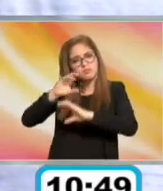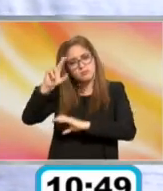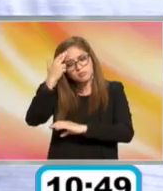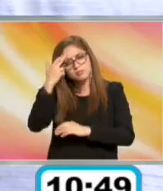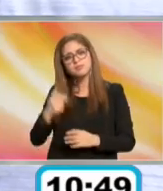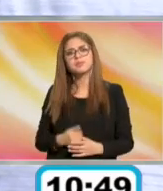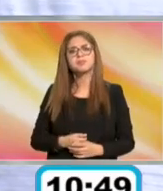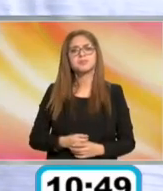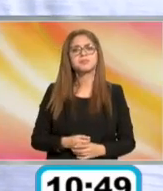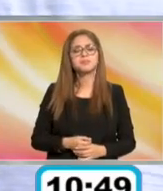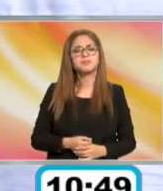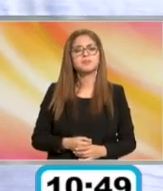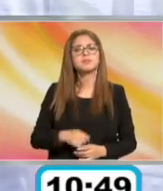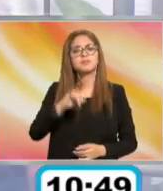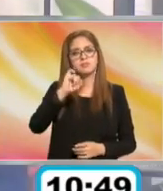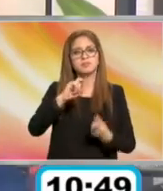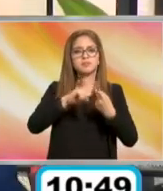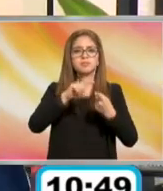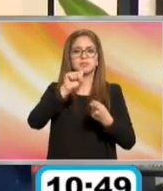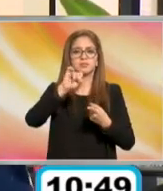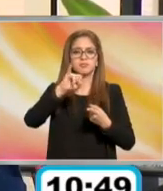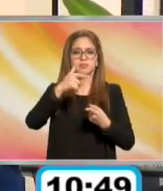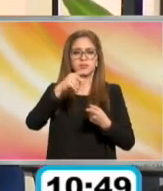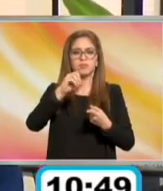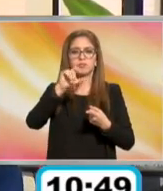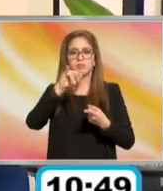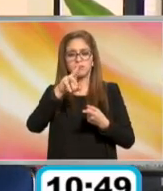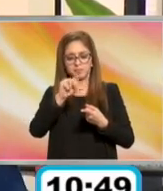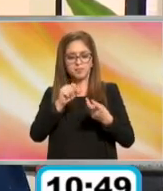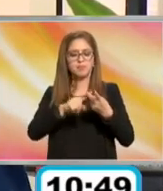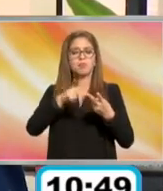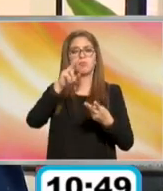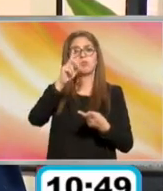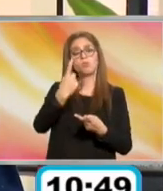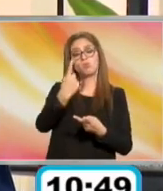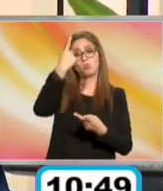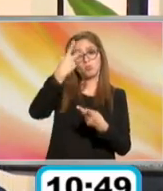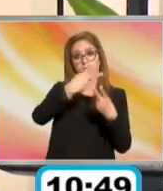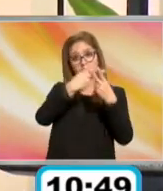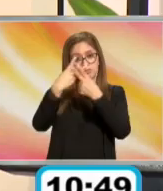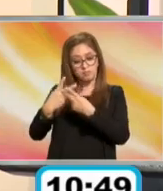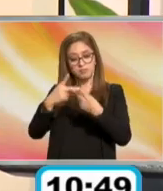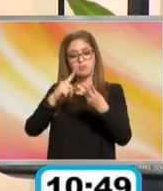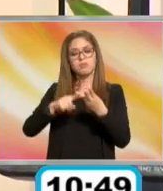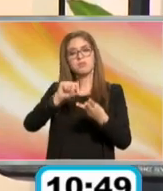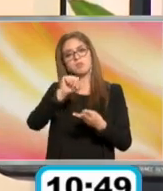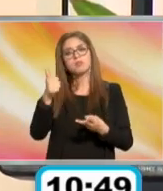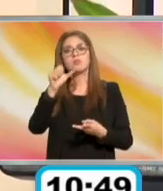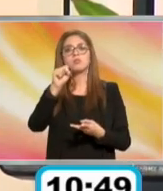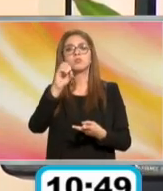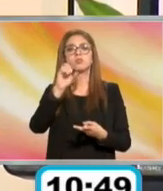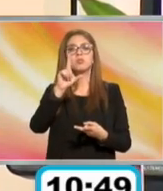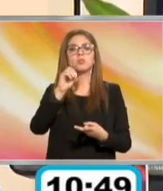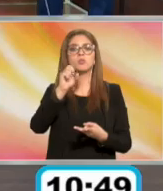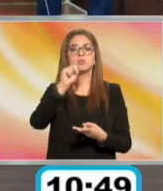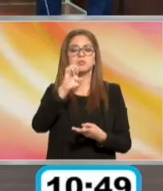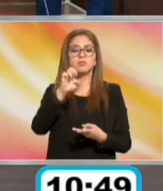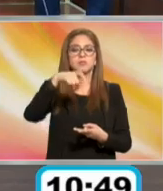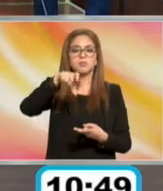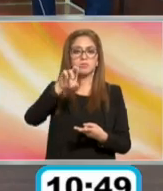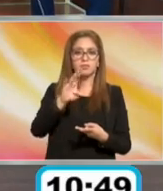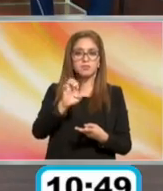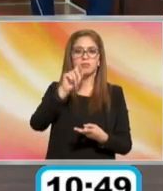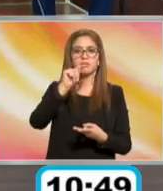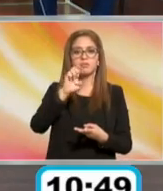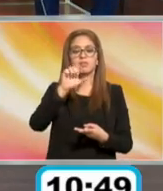recopilado, viene lógicamente la del signo Libra, la única estrella, los temas que andamos presentando, como Solo sé que te amo, que es el corte que traemos ahorita, que vamos a hacerle